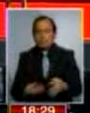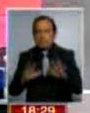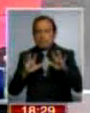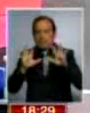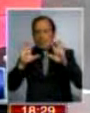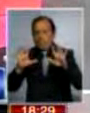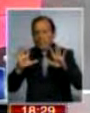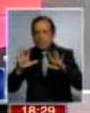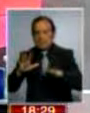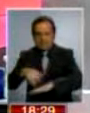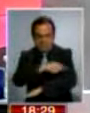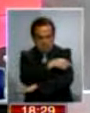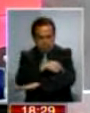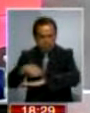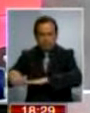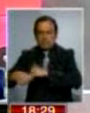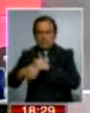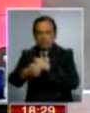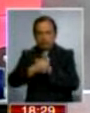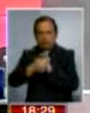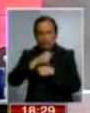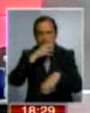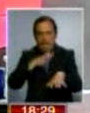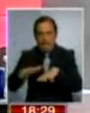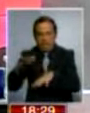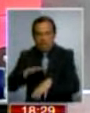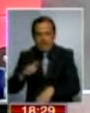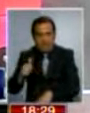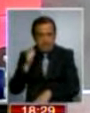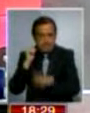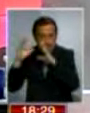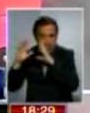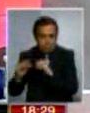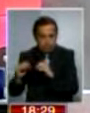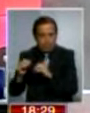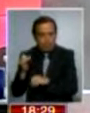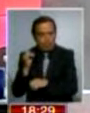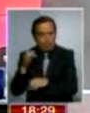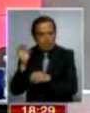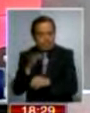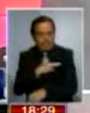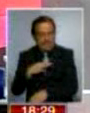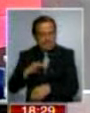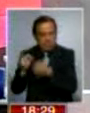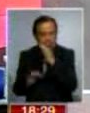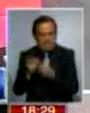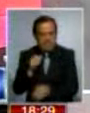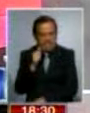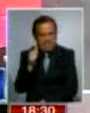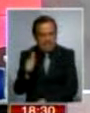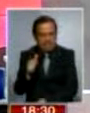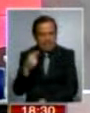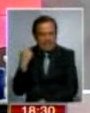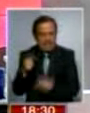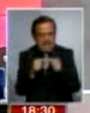penales a lo largo del titular. Y anoche por instrucción expresa al ministro de Justicia, del director nacional de